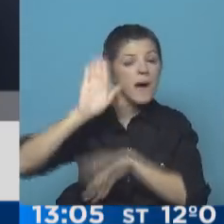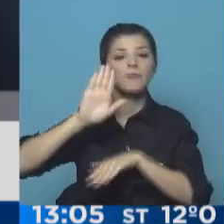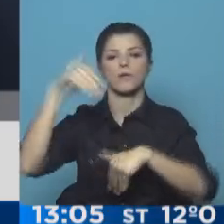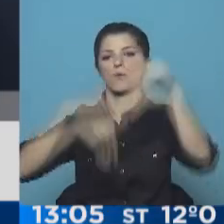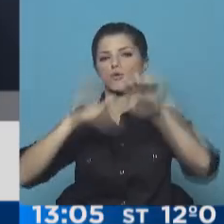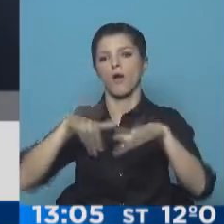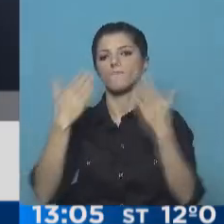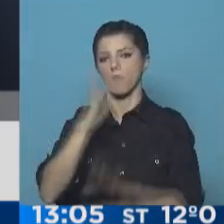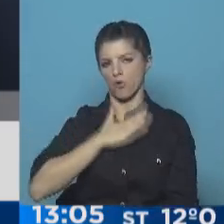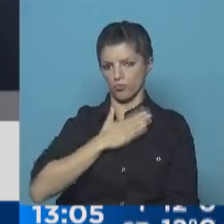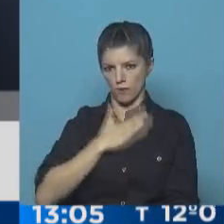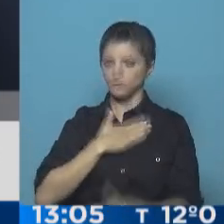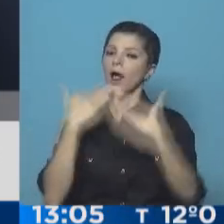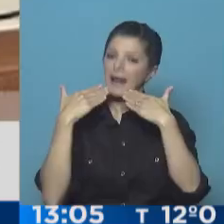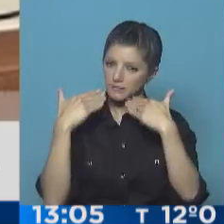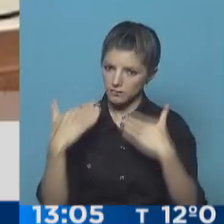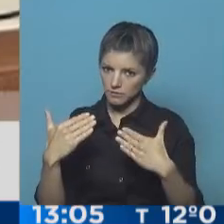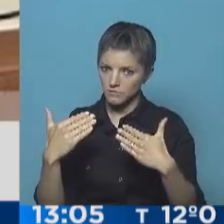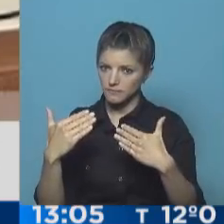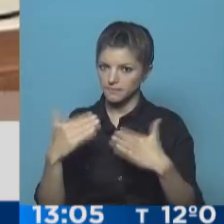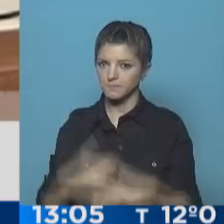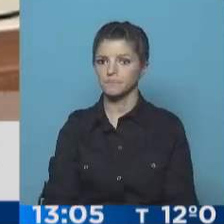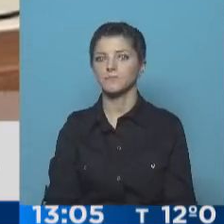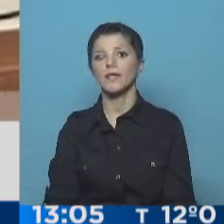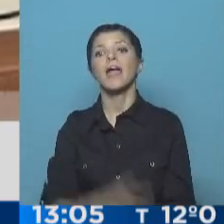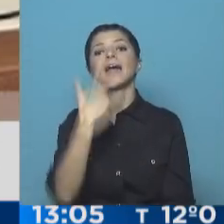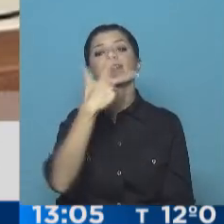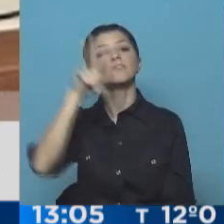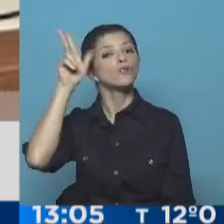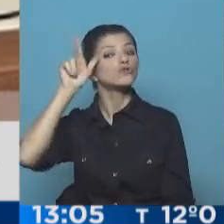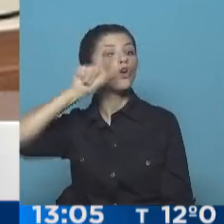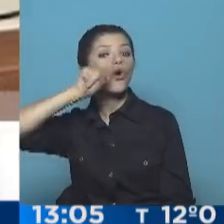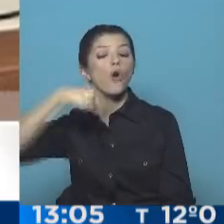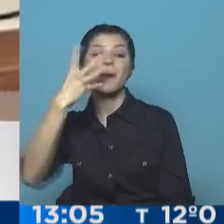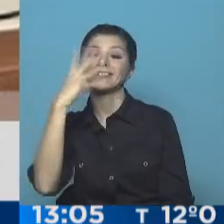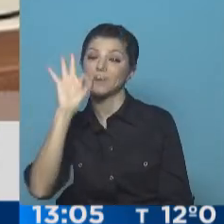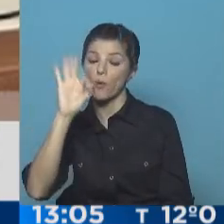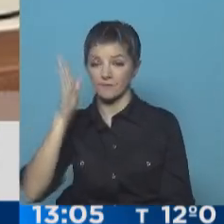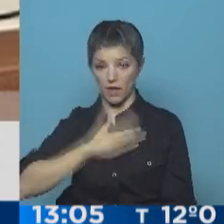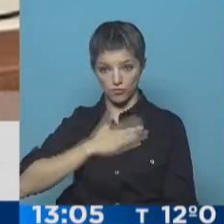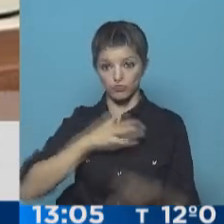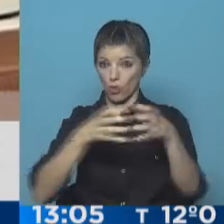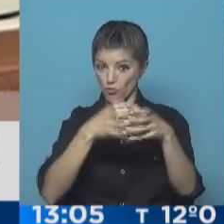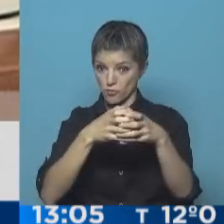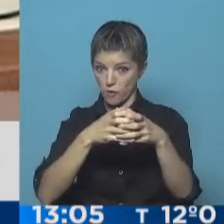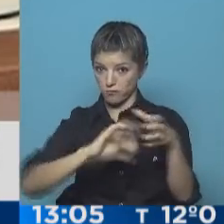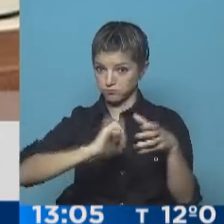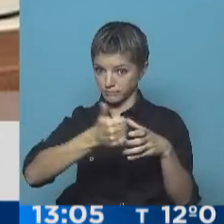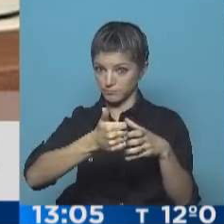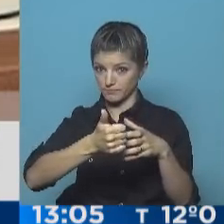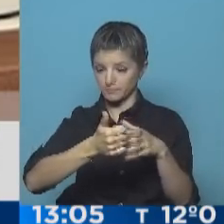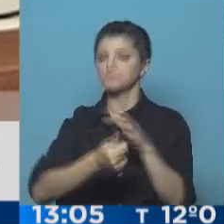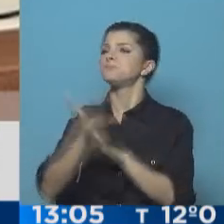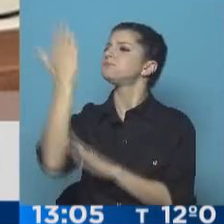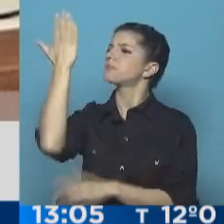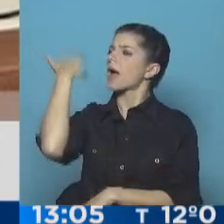que nos dieron su respaldo 38,50 nuestra fórmula ayer había